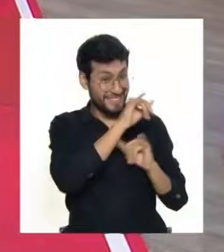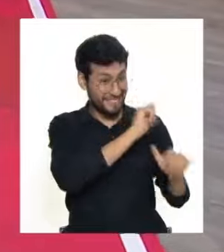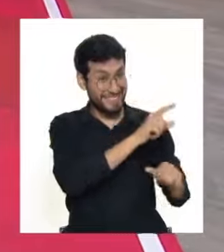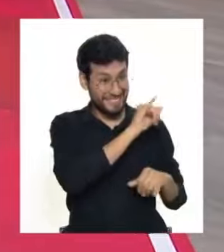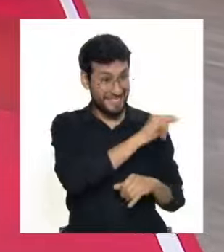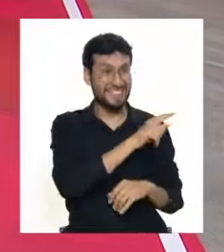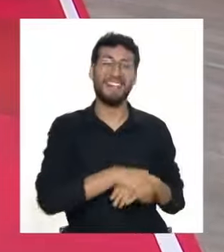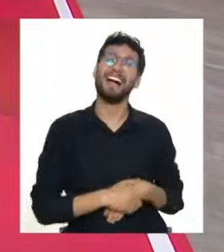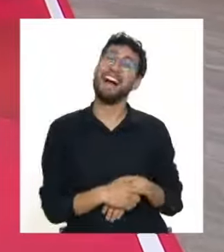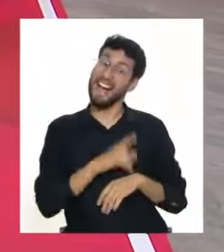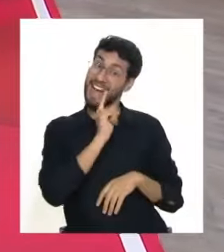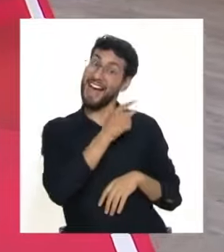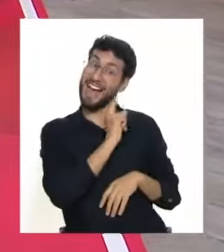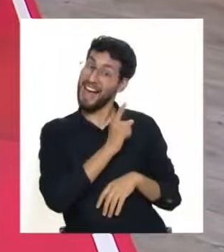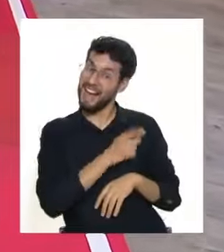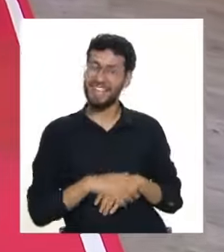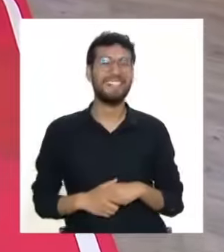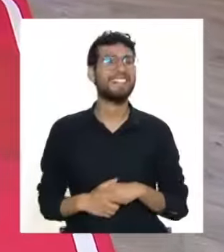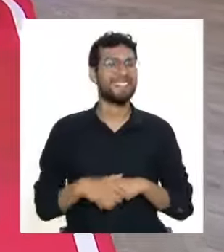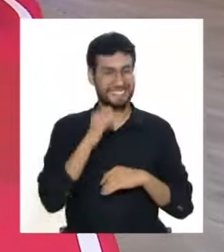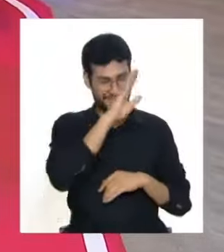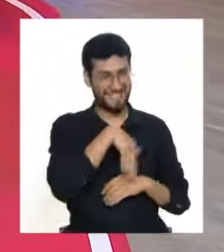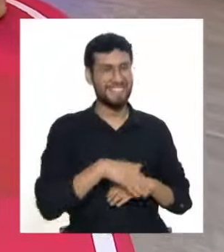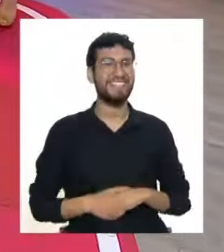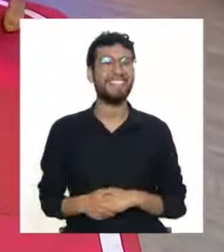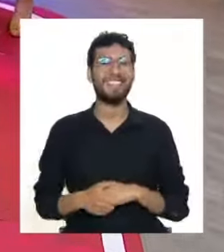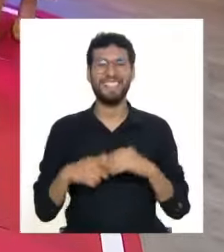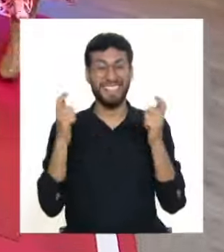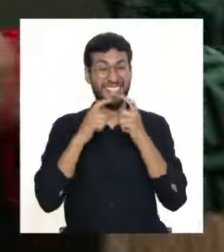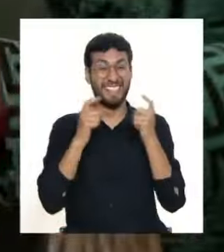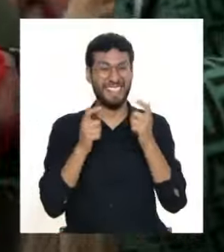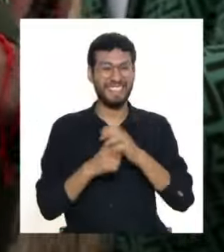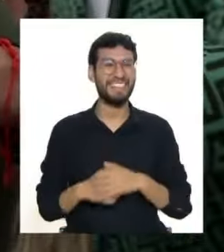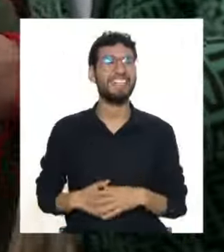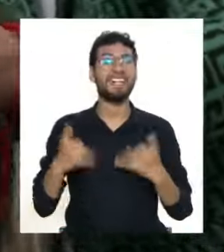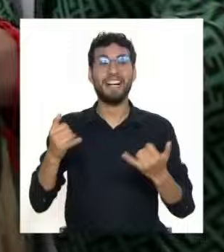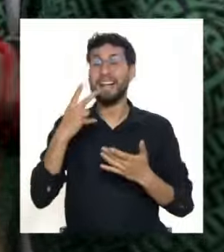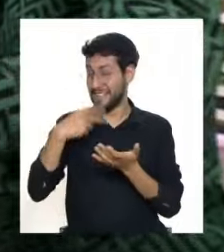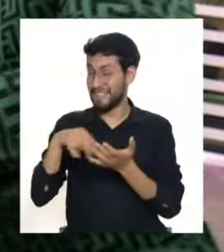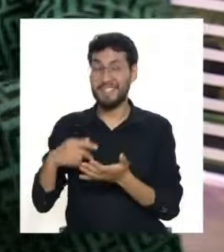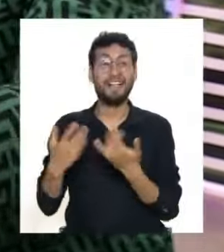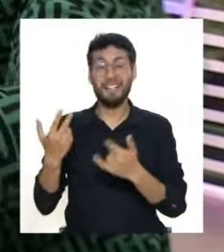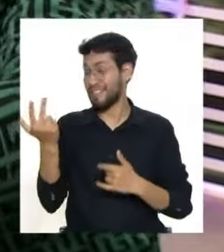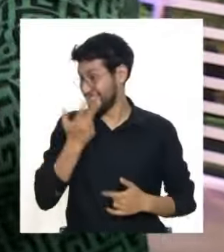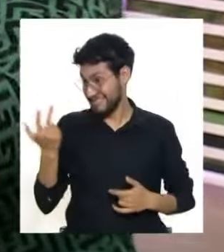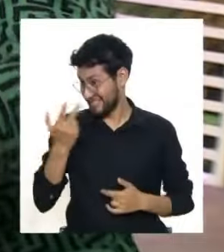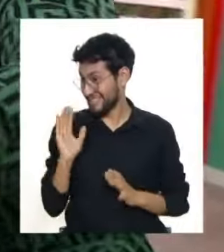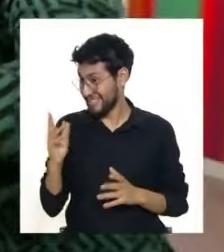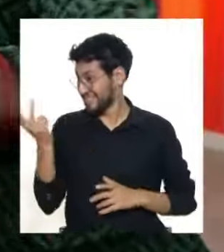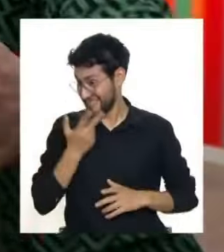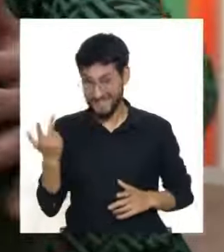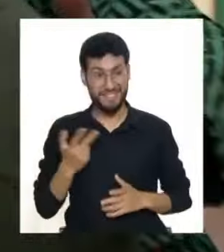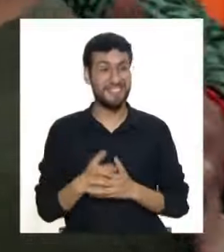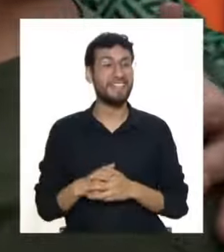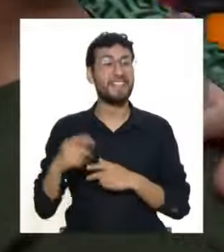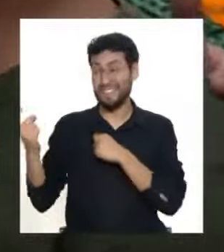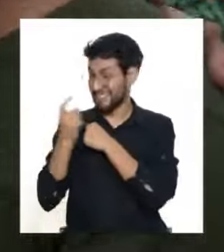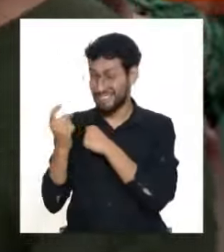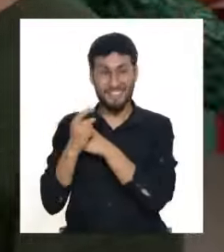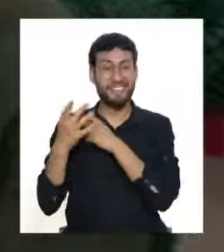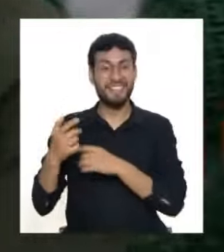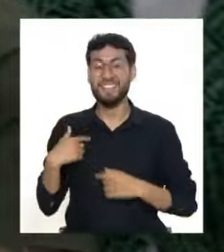nomás. Mira, ahí está. Ven hacia acá. Ahora, vamos a hacer un paso. ¿Qué te parece, papi? Los tres, ¿ok? Ya. Él nos enseña